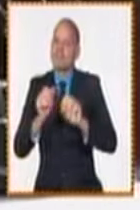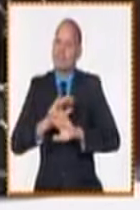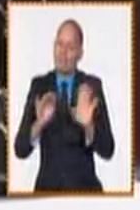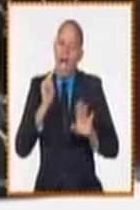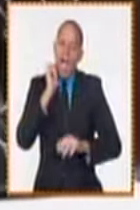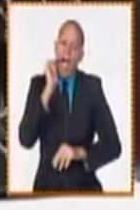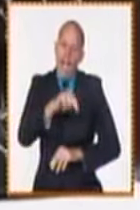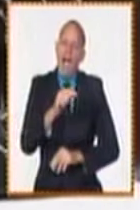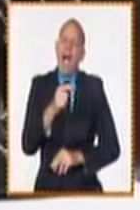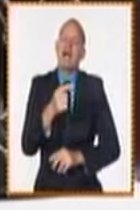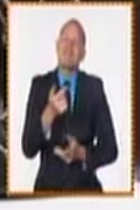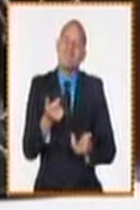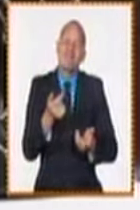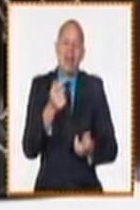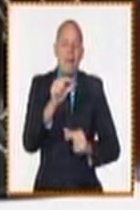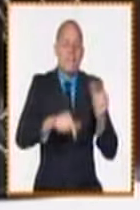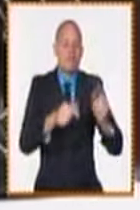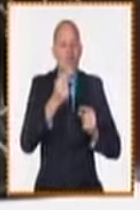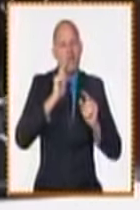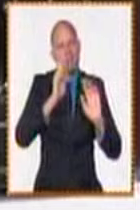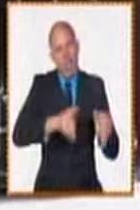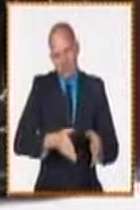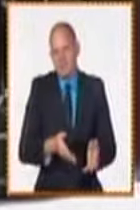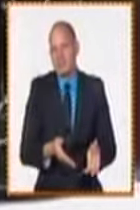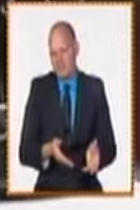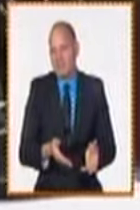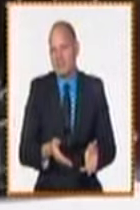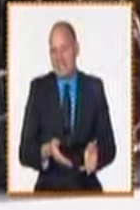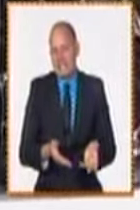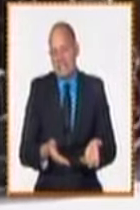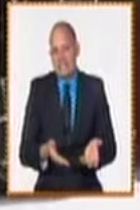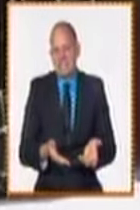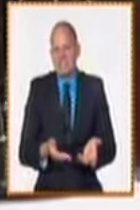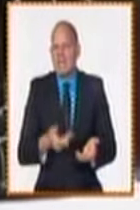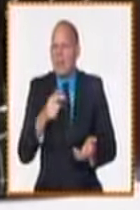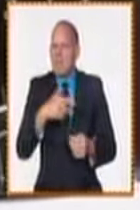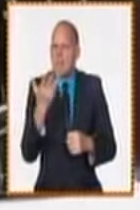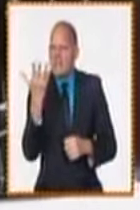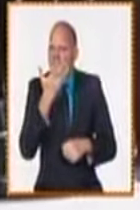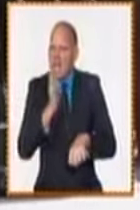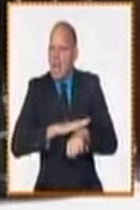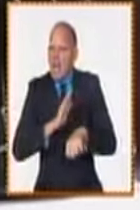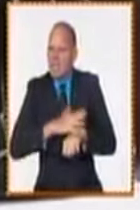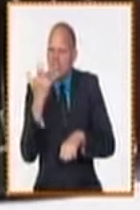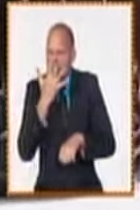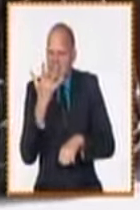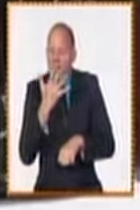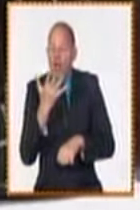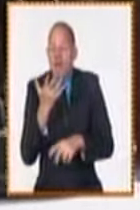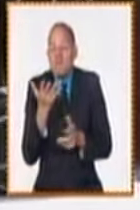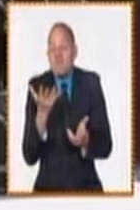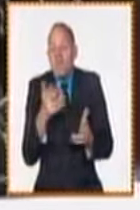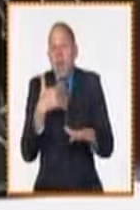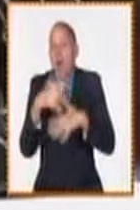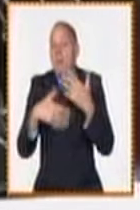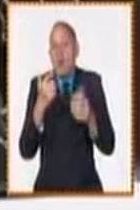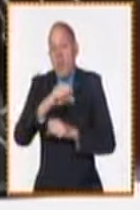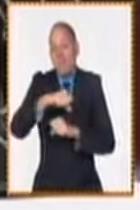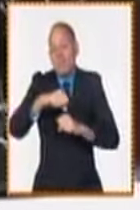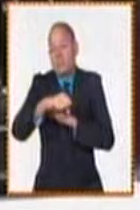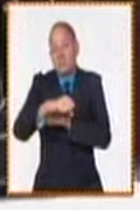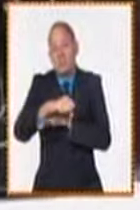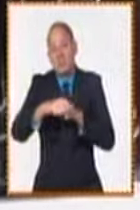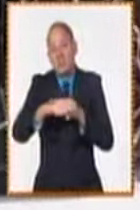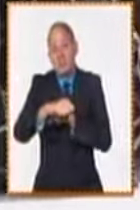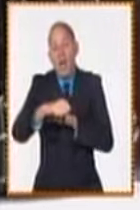Y remarco el hecho porque esas primeras bajas están relacionadas con cinco catalanes